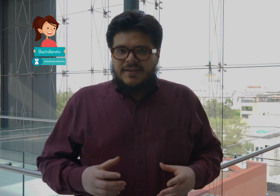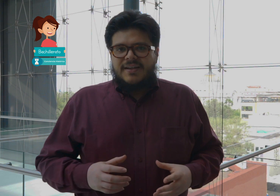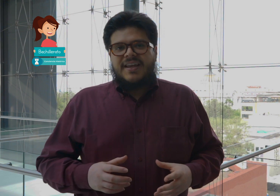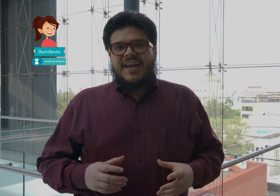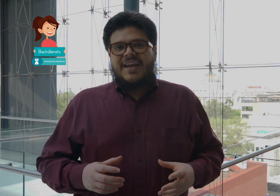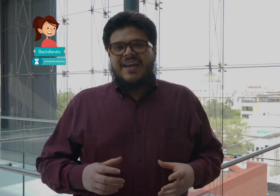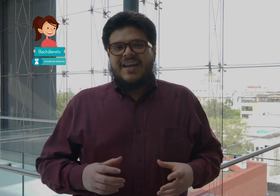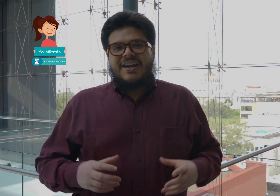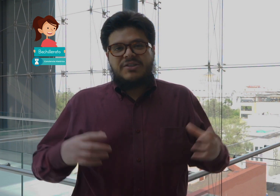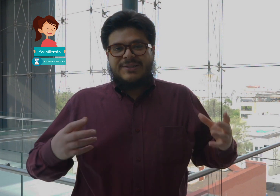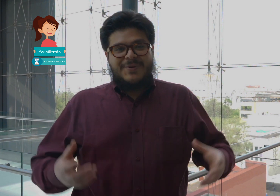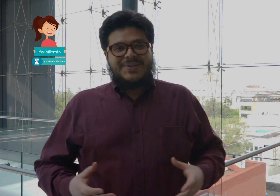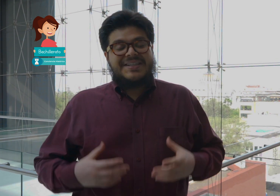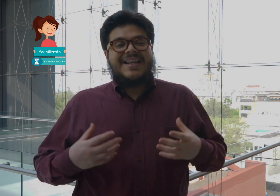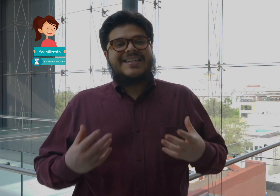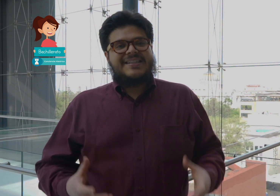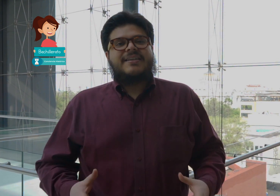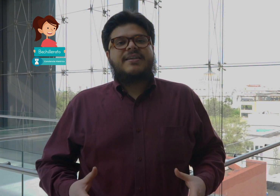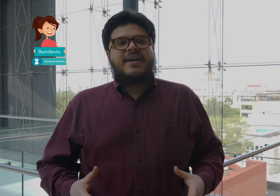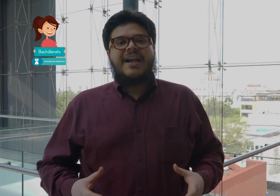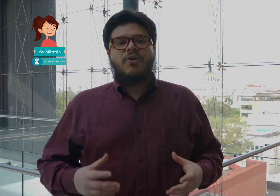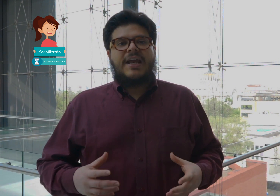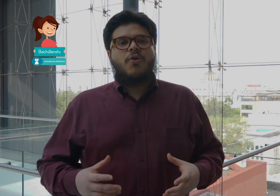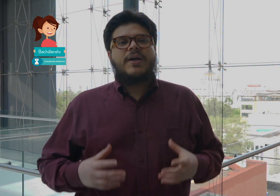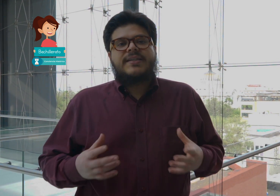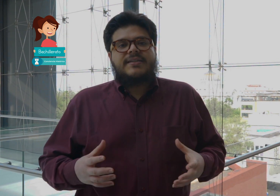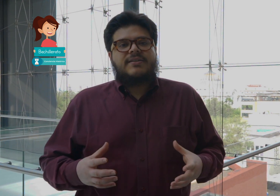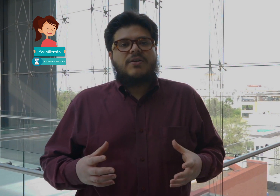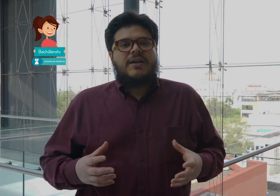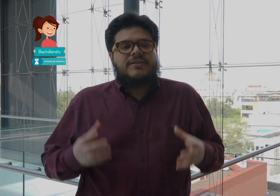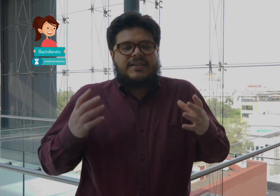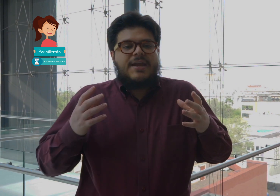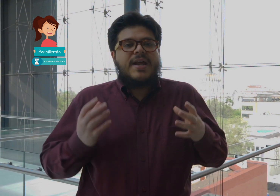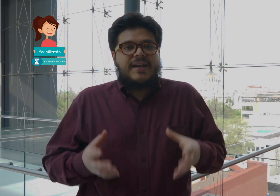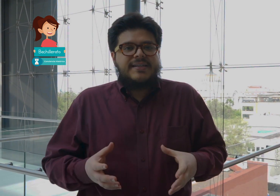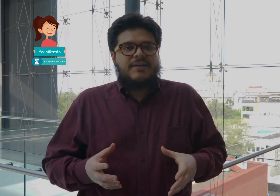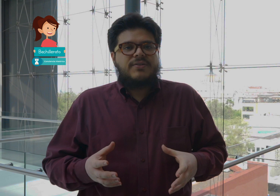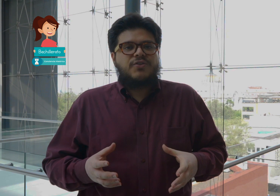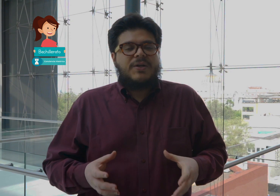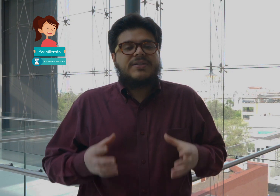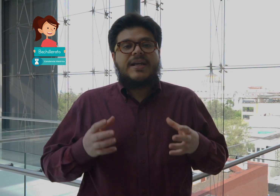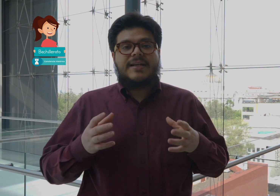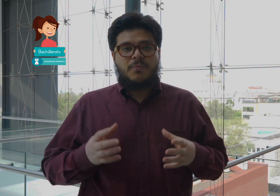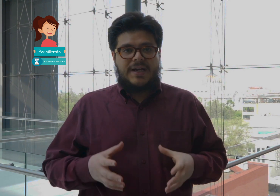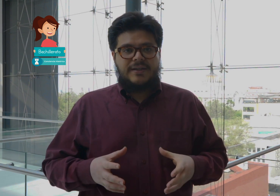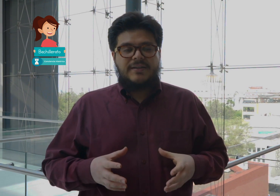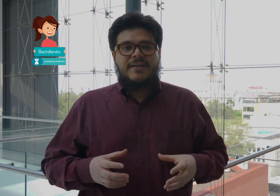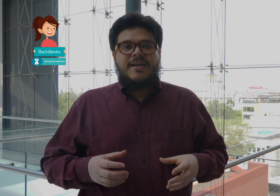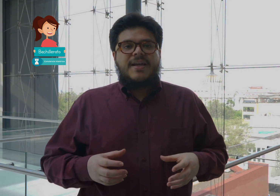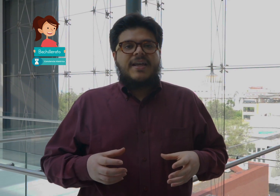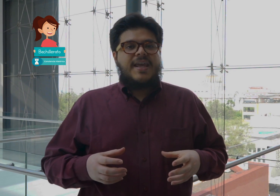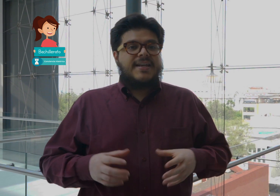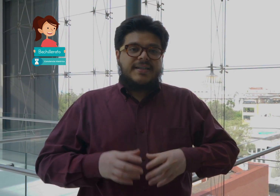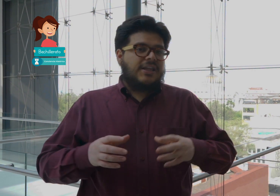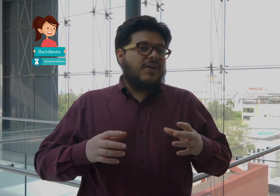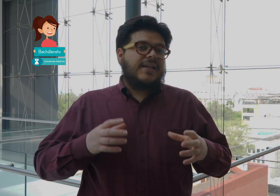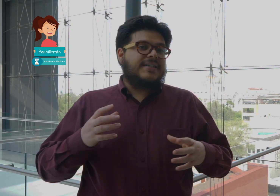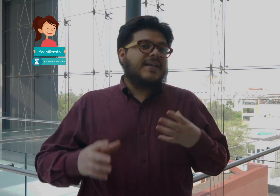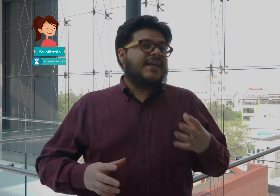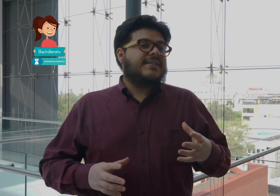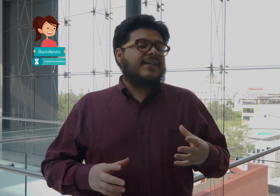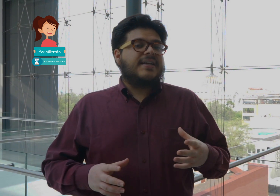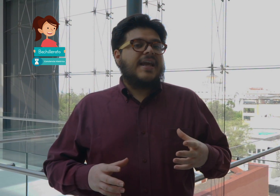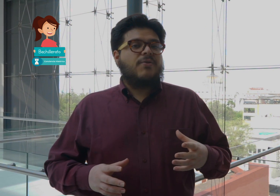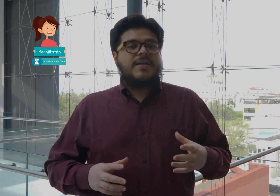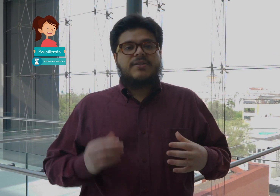creen que en los seres humanos existen las razas, algo que no existe. Si hay una raza en los seres humanos es la raza humana. Y en ese sentido de que